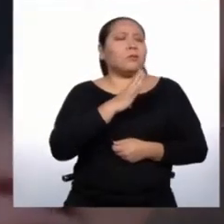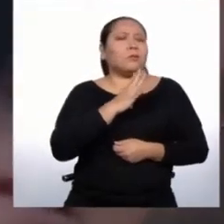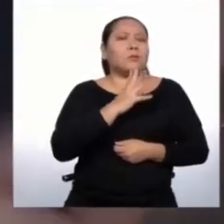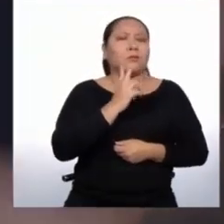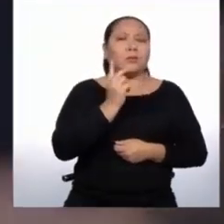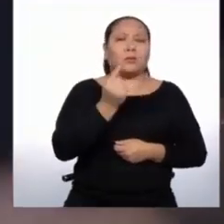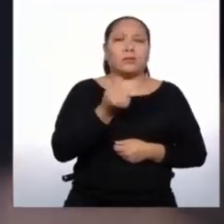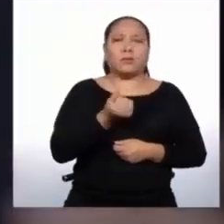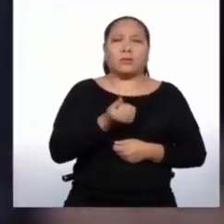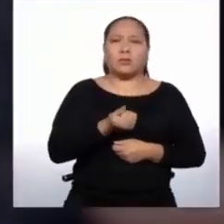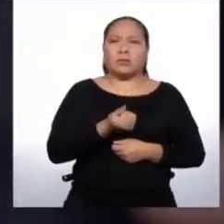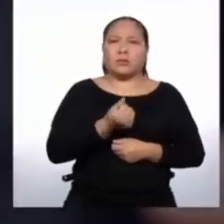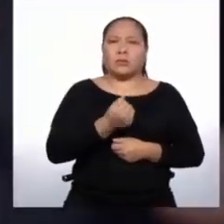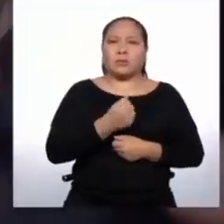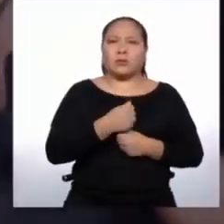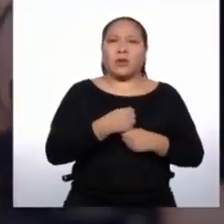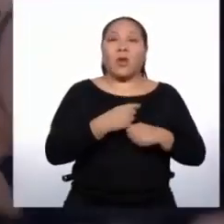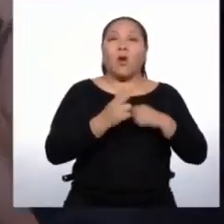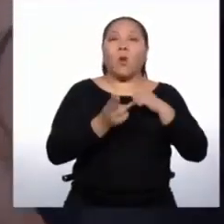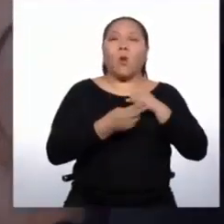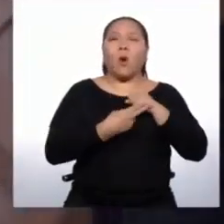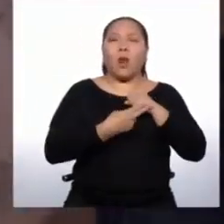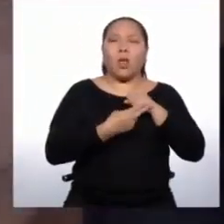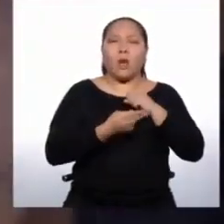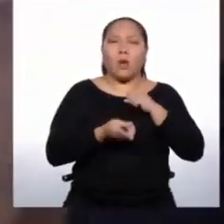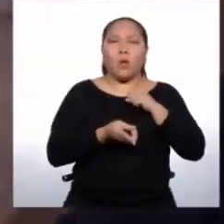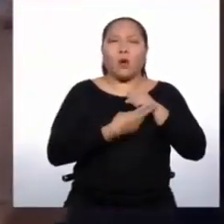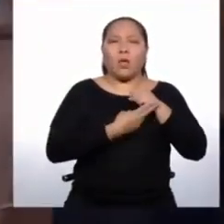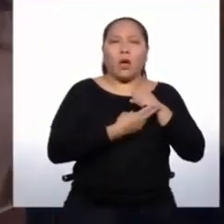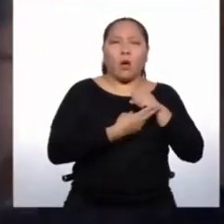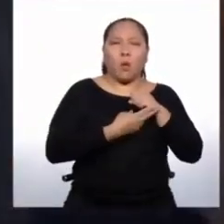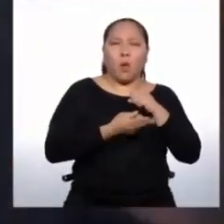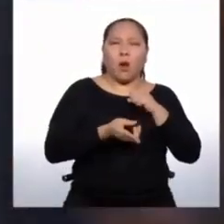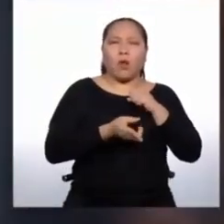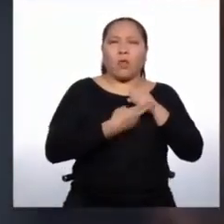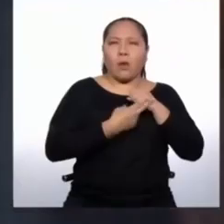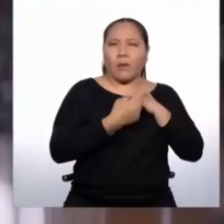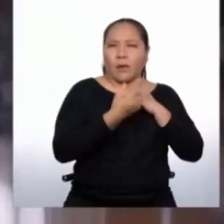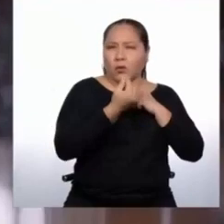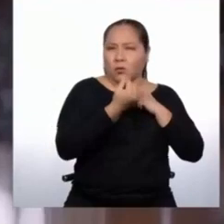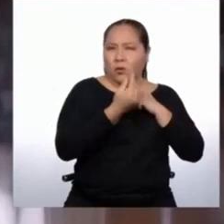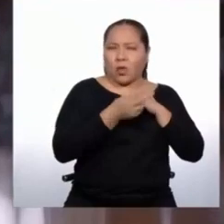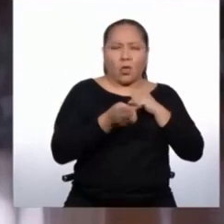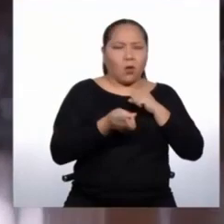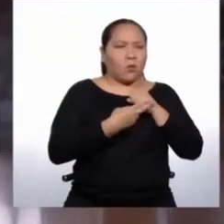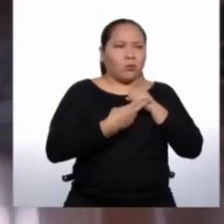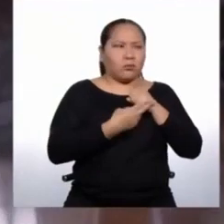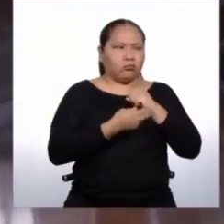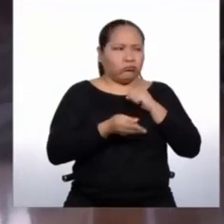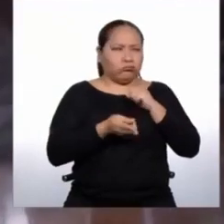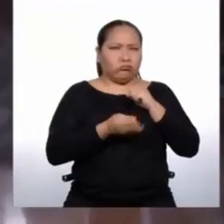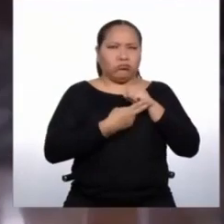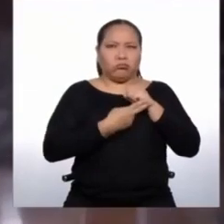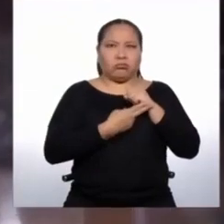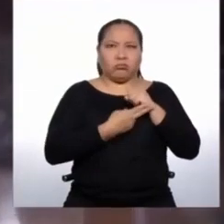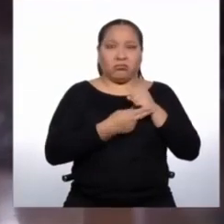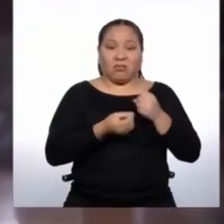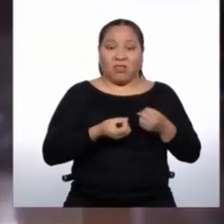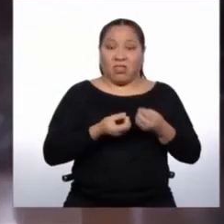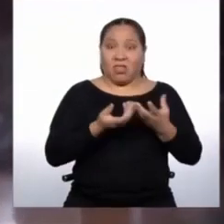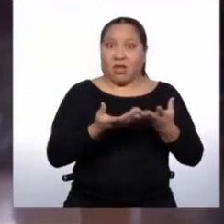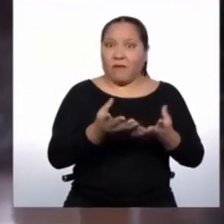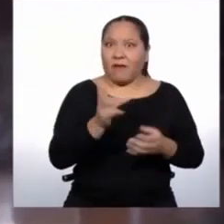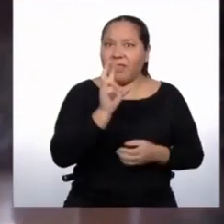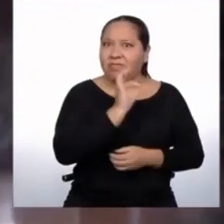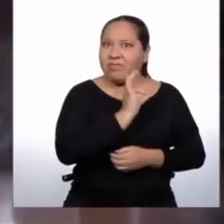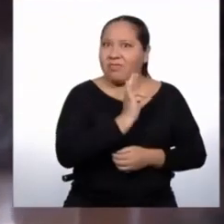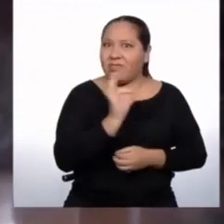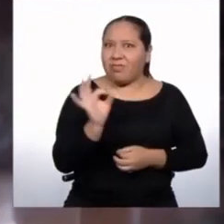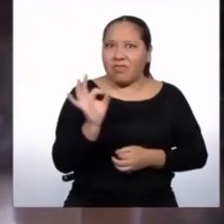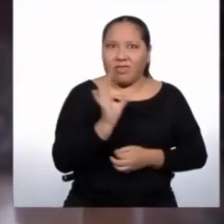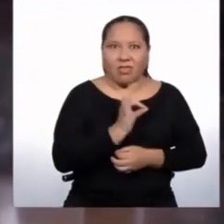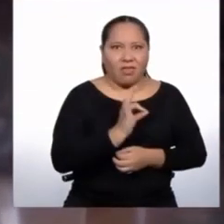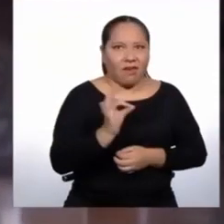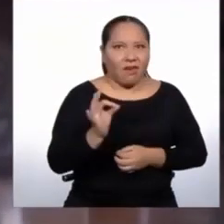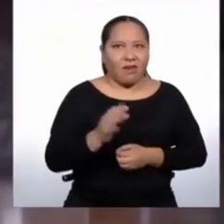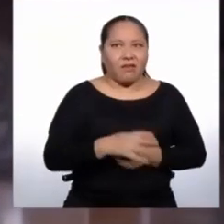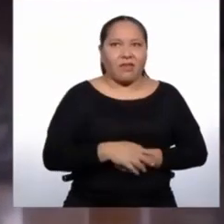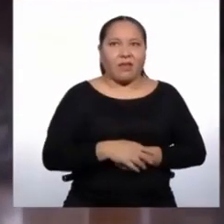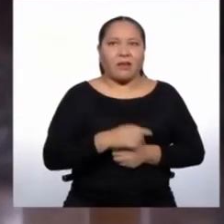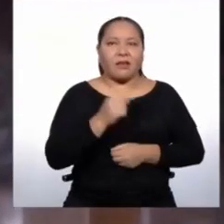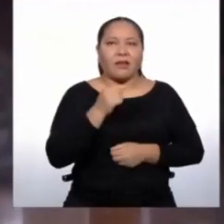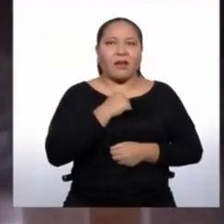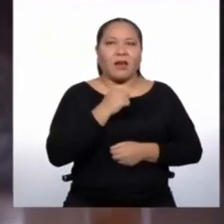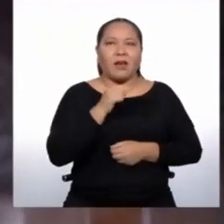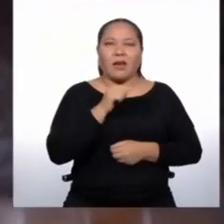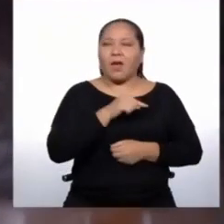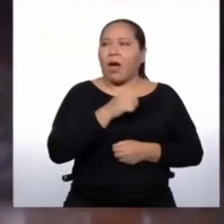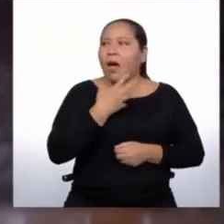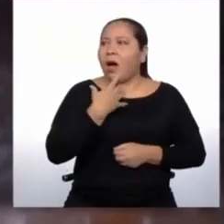tan pegado al oro de su arca como un ministro a la poltrona, y que en punto a dar no daba ni las buenas noches, se propuso